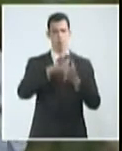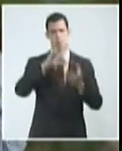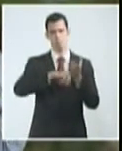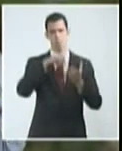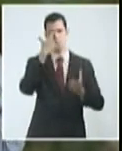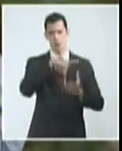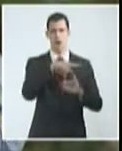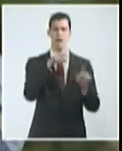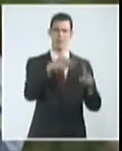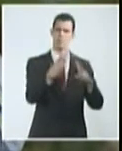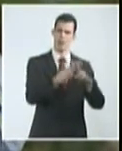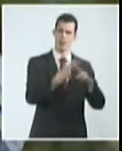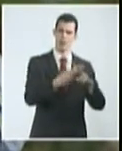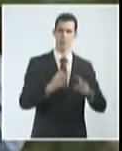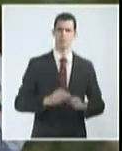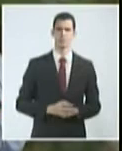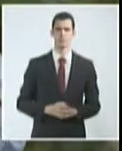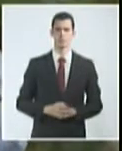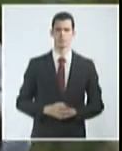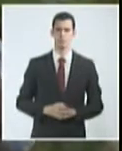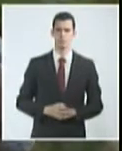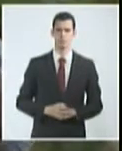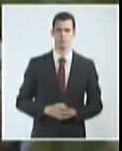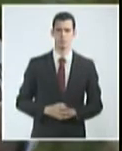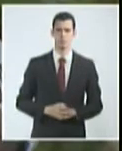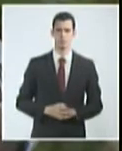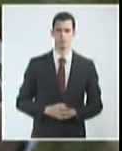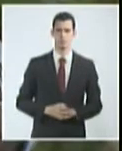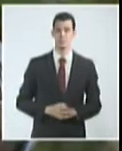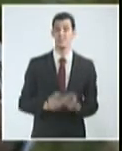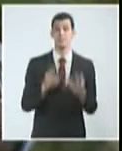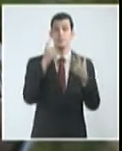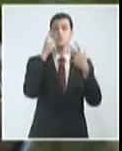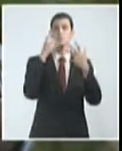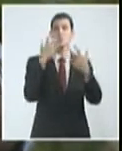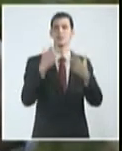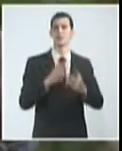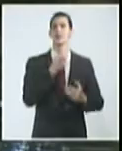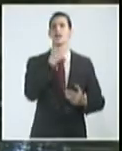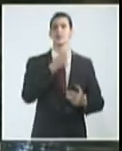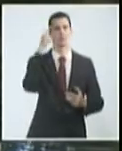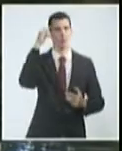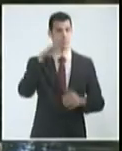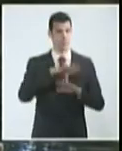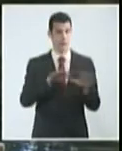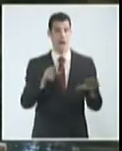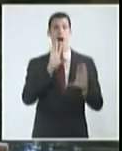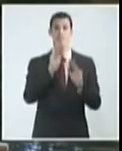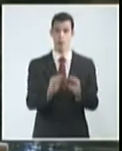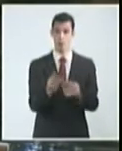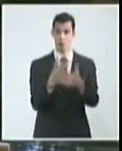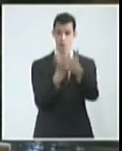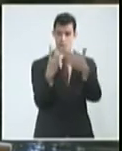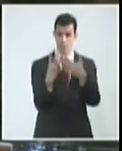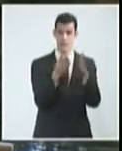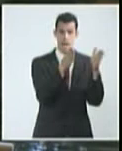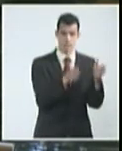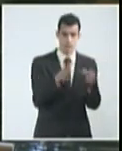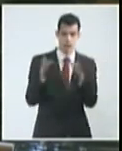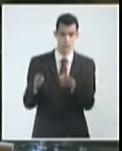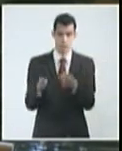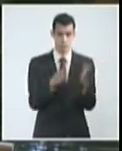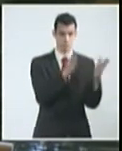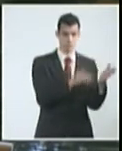lo compartía con esos vecinos, el control popular. Es el pueblo controlando lo que se hace para que todo